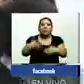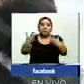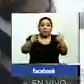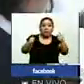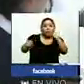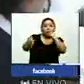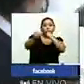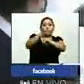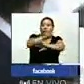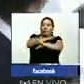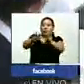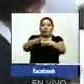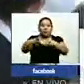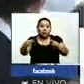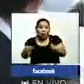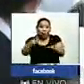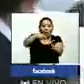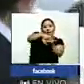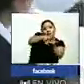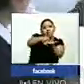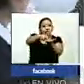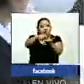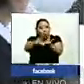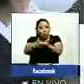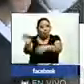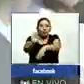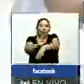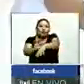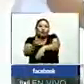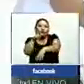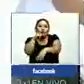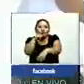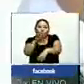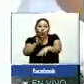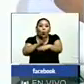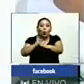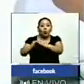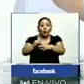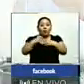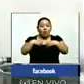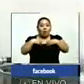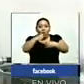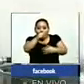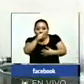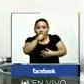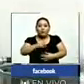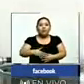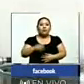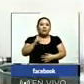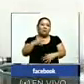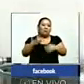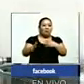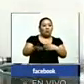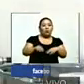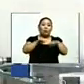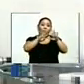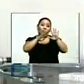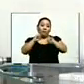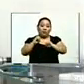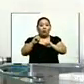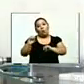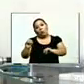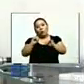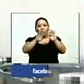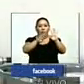logrando erradicar enfermedades como la poliomielitis, sarampión y el control de las neumonías. El 90-95% de los